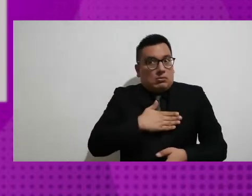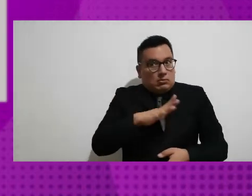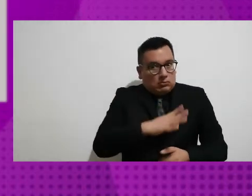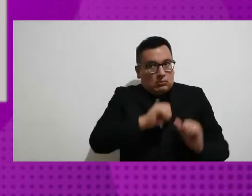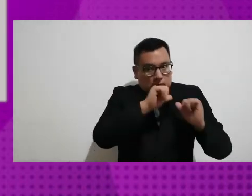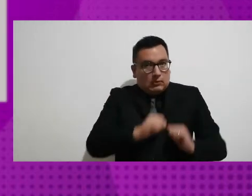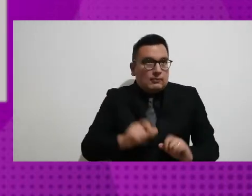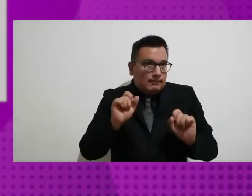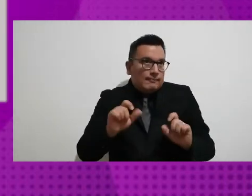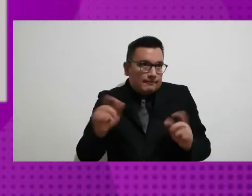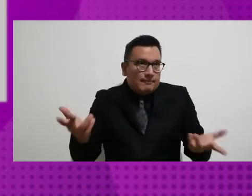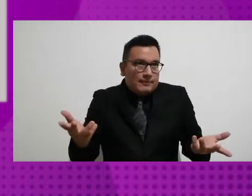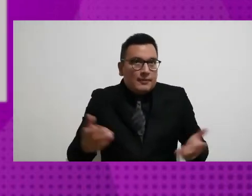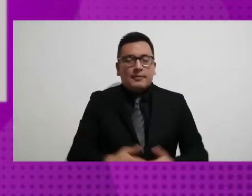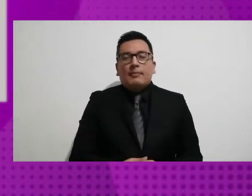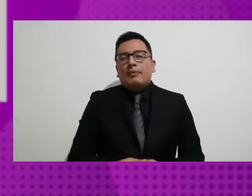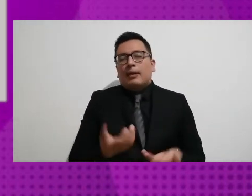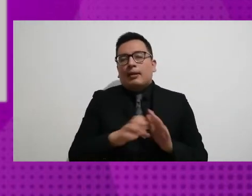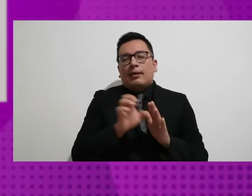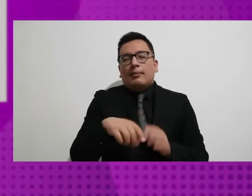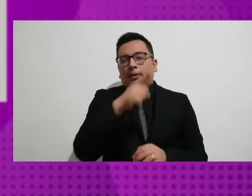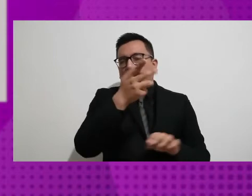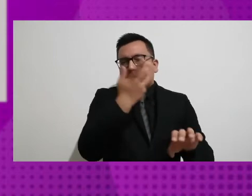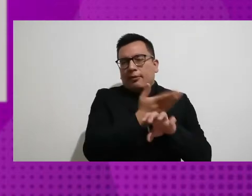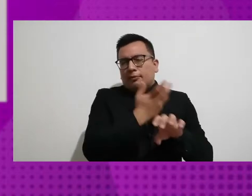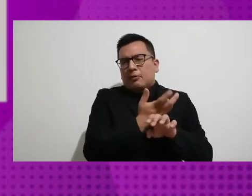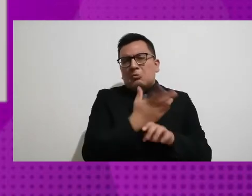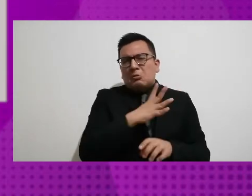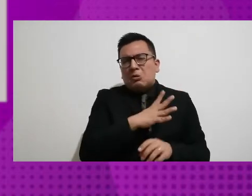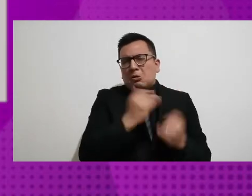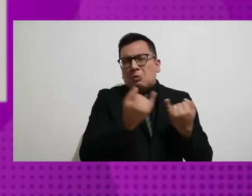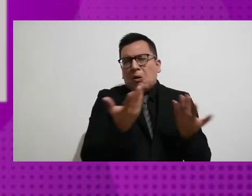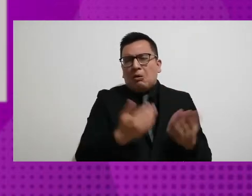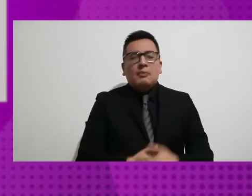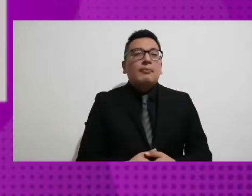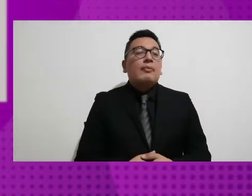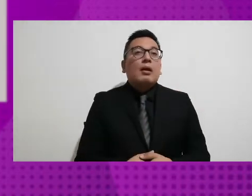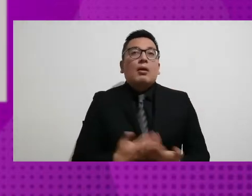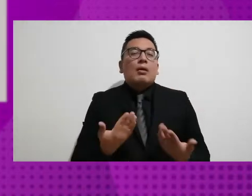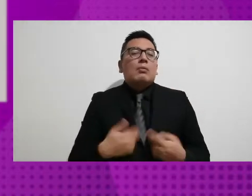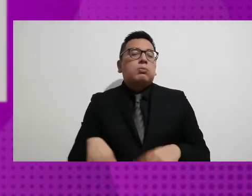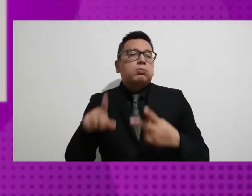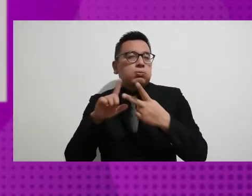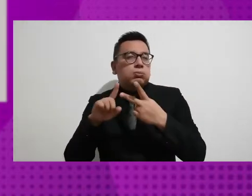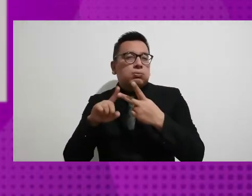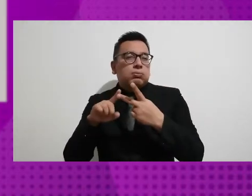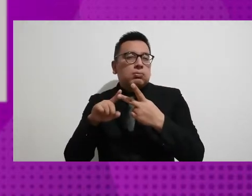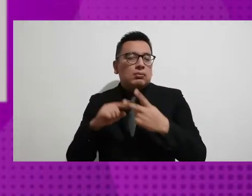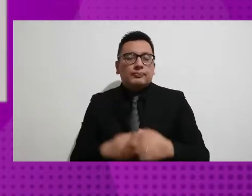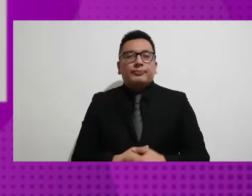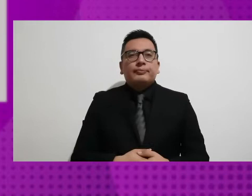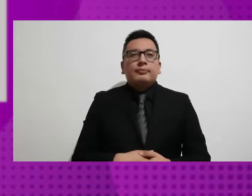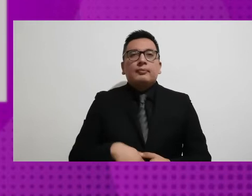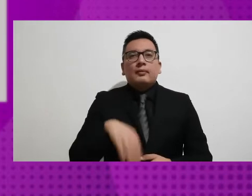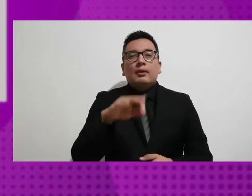Un ejemplo lo encontramos en los Estados Unidos de América. Federalismo cooperativo. En este modelo, los distintos